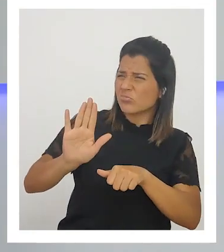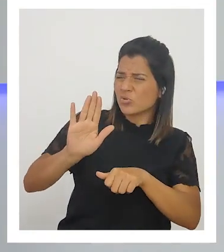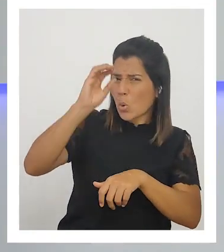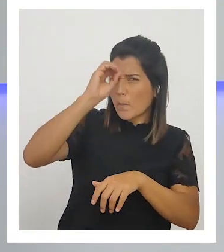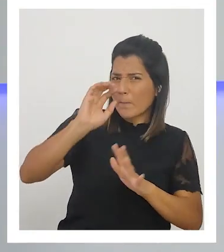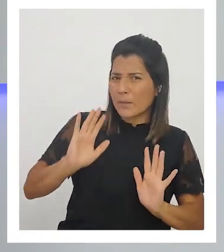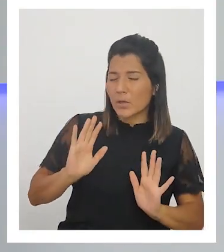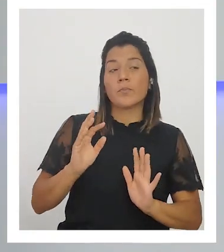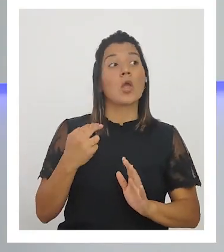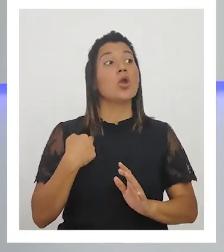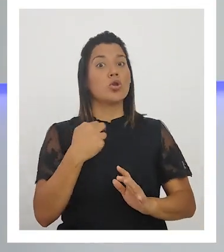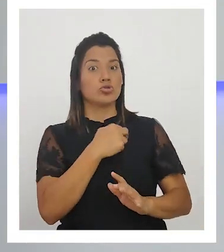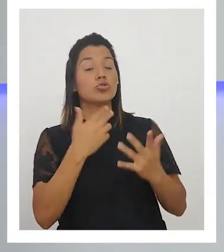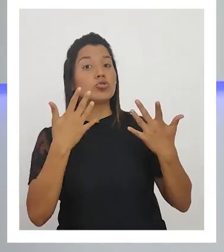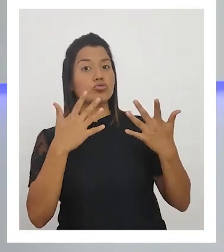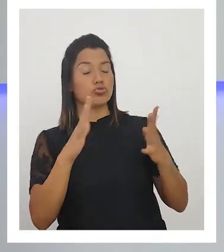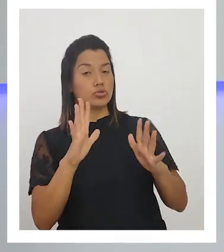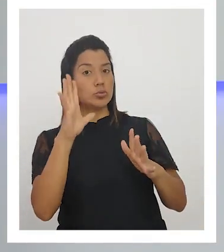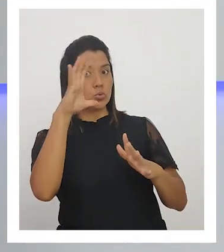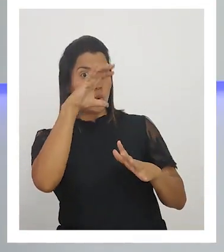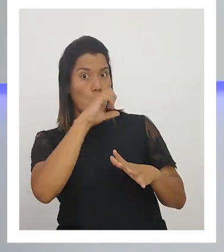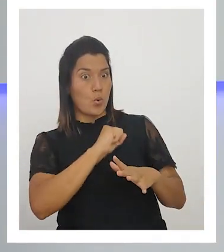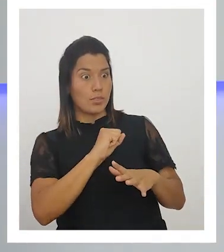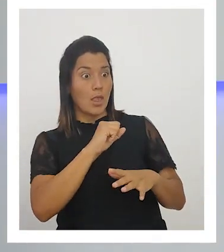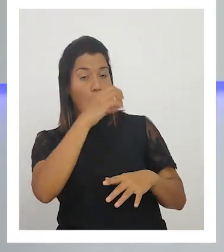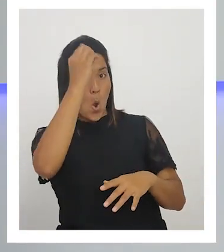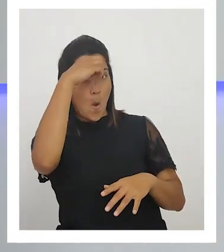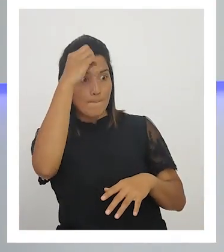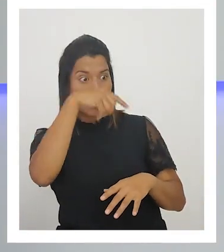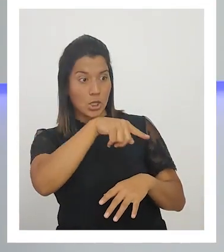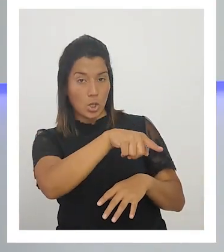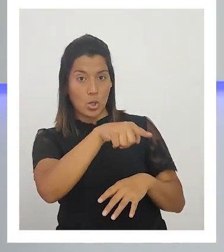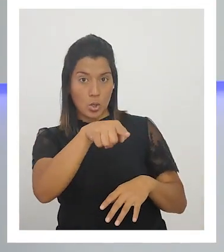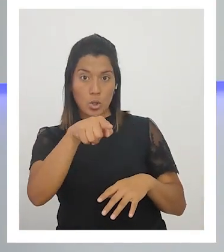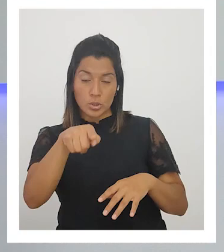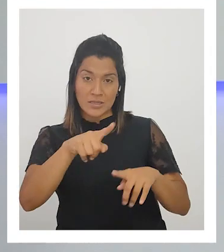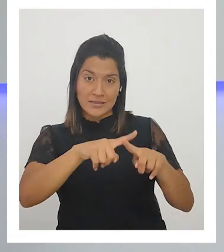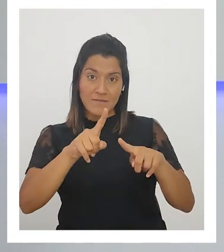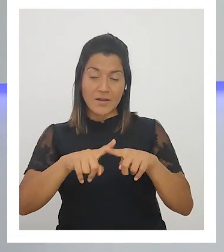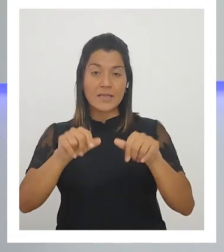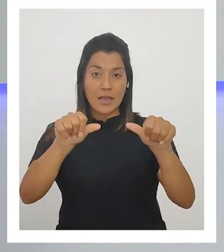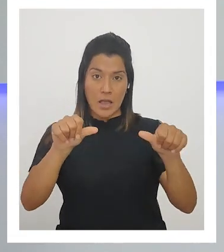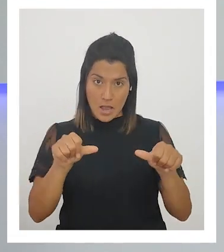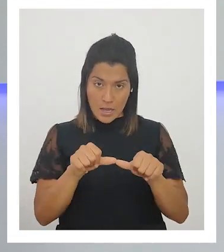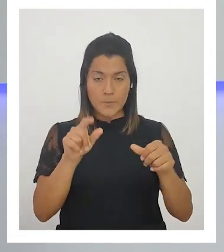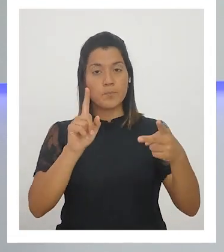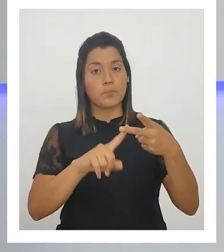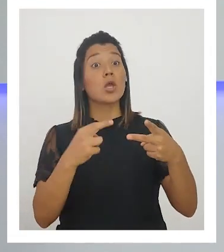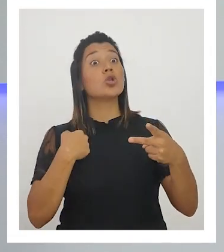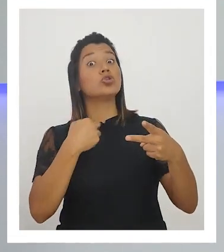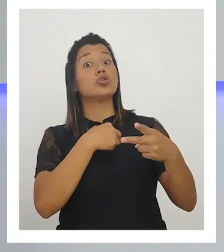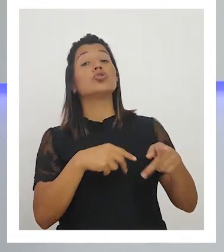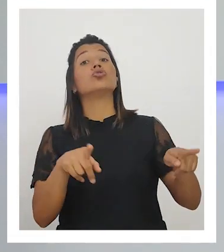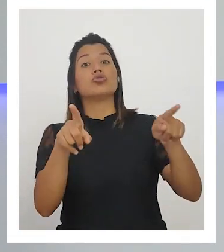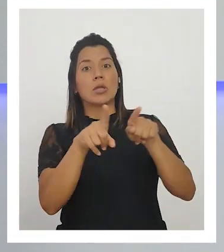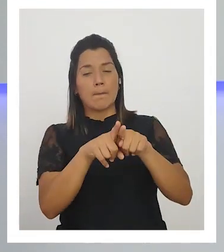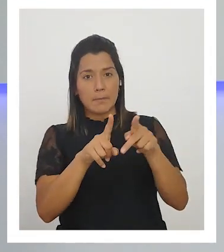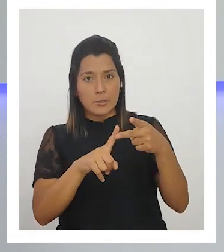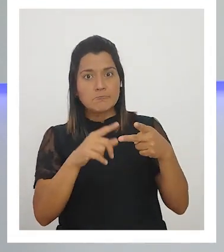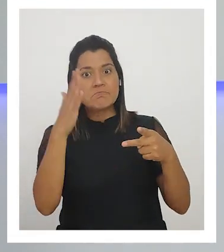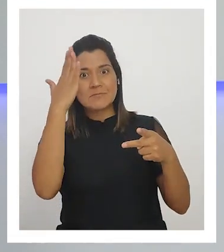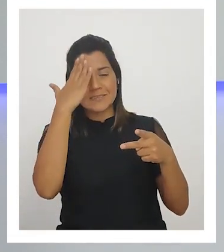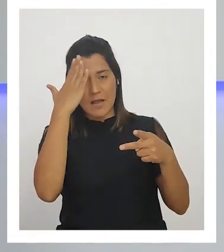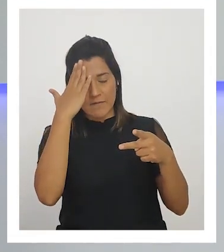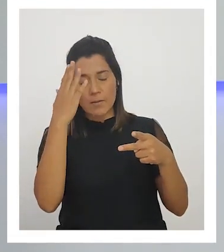hemos conocido lo que han dicho los sectores. También, por otro lado, hemos conocido cómo le vamos ganando